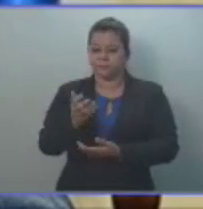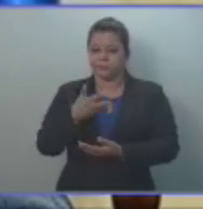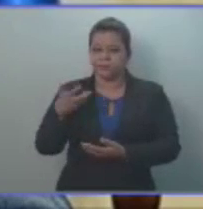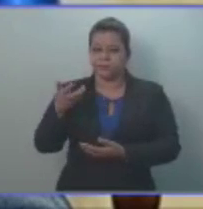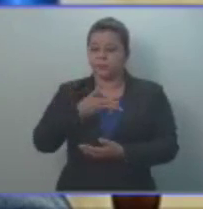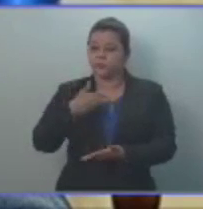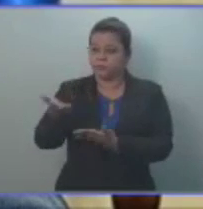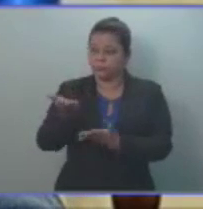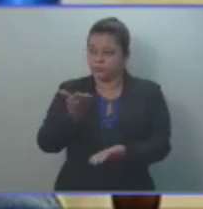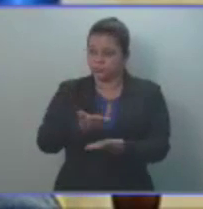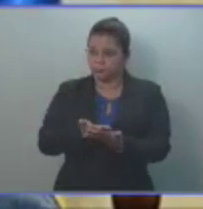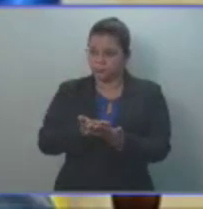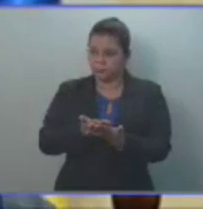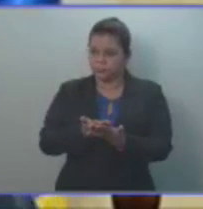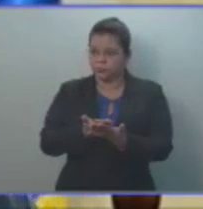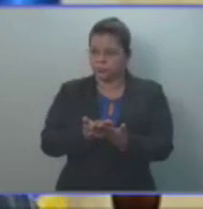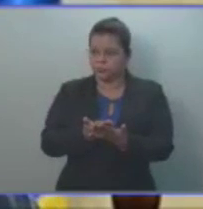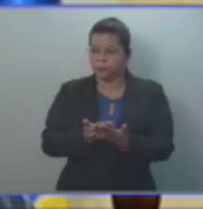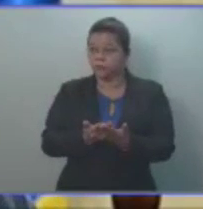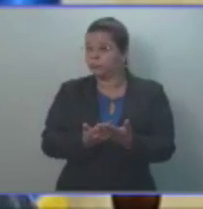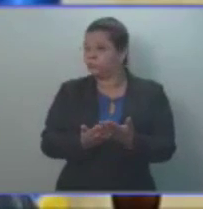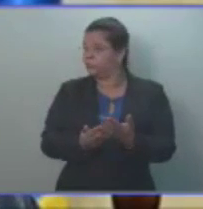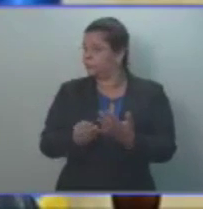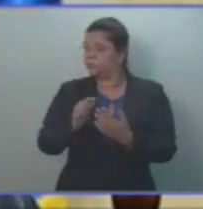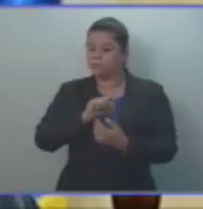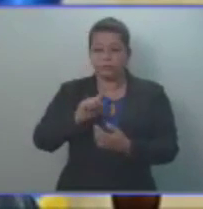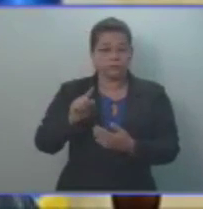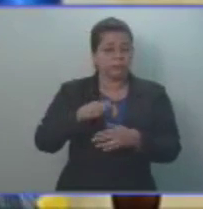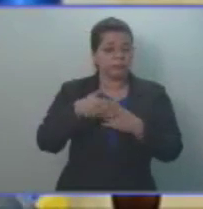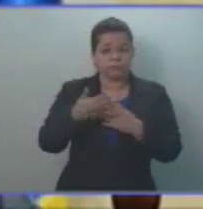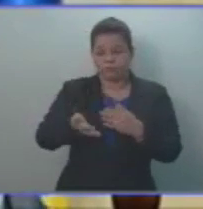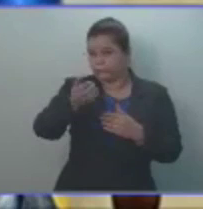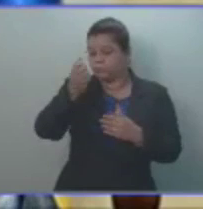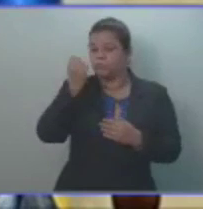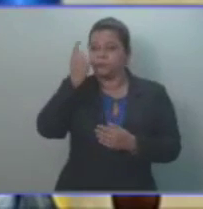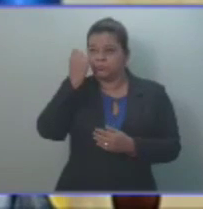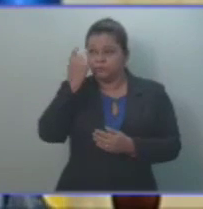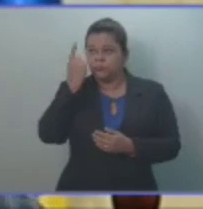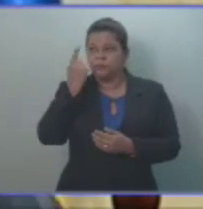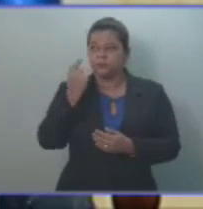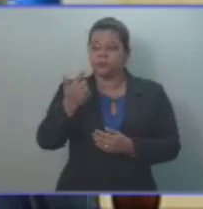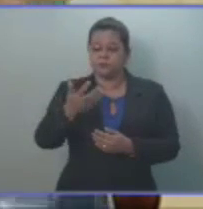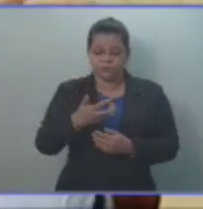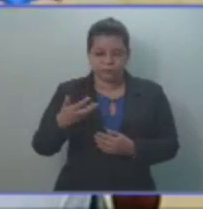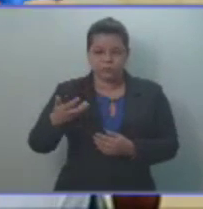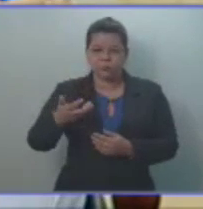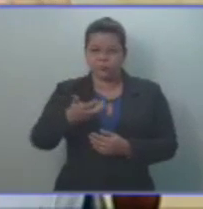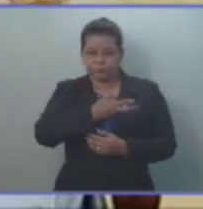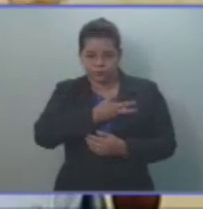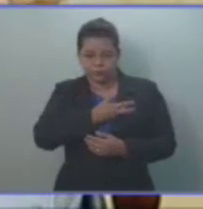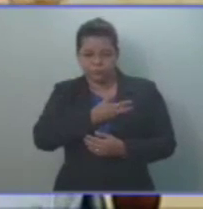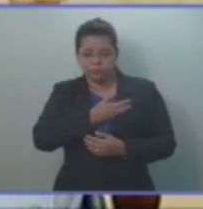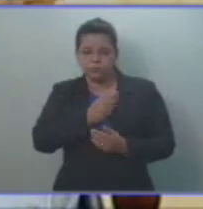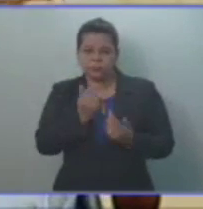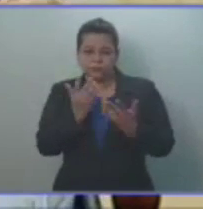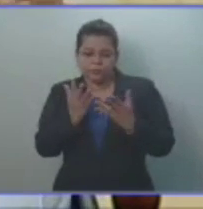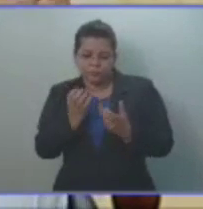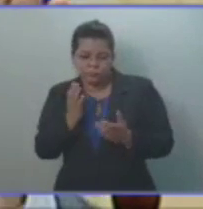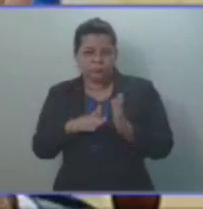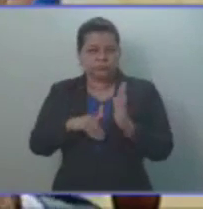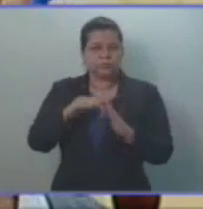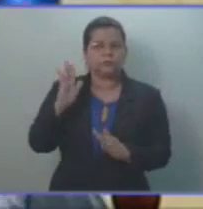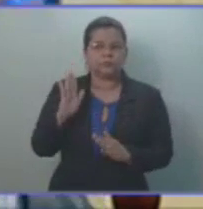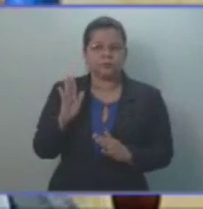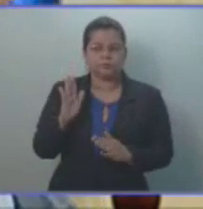propuesta, para que no se vaya a entender que la intención del legislador va más allá